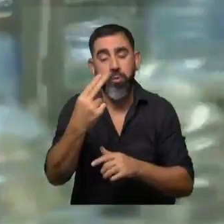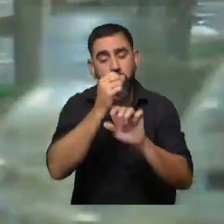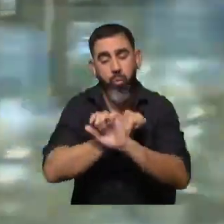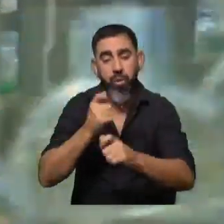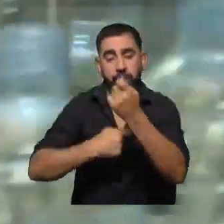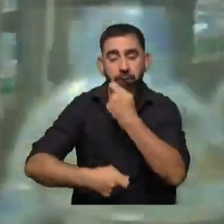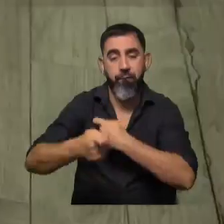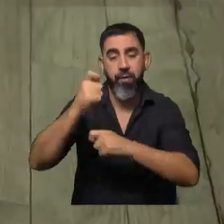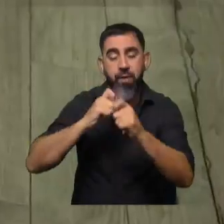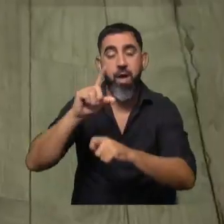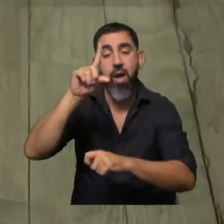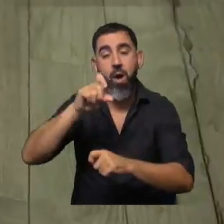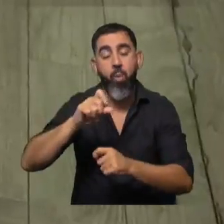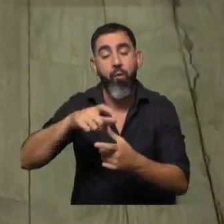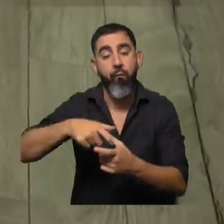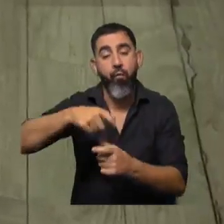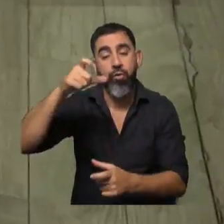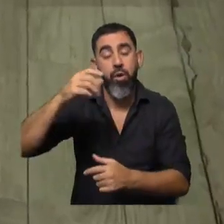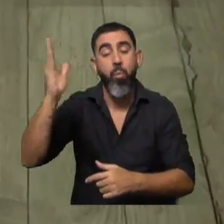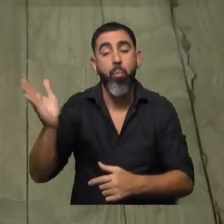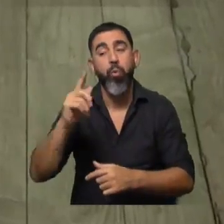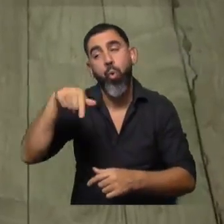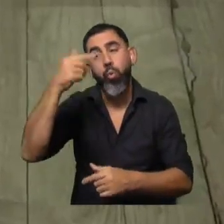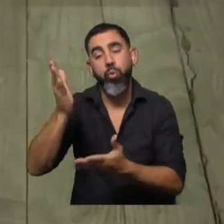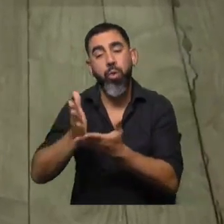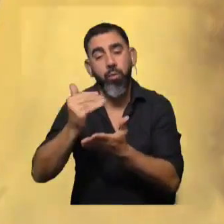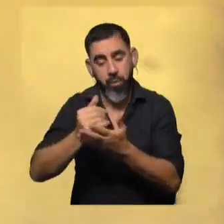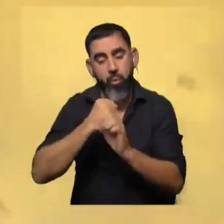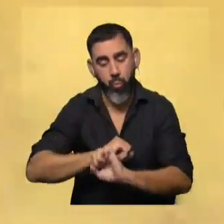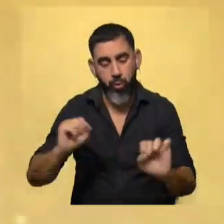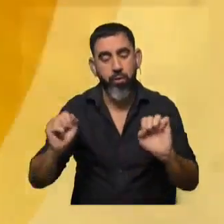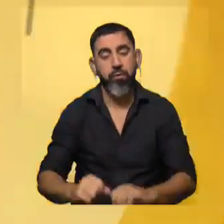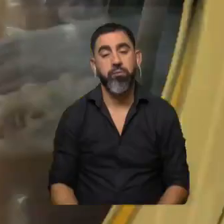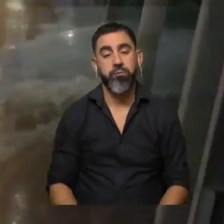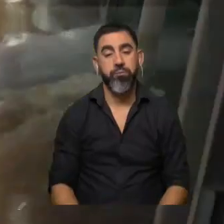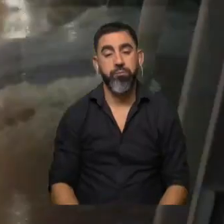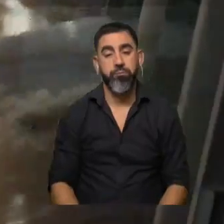que habilitó la venta de agua embotellada fabricada en otros departamentos.